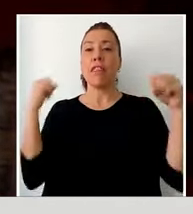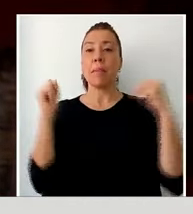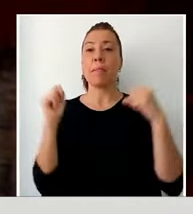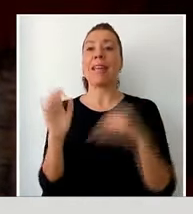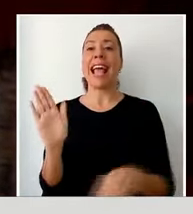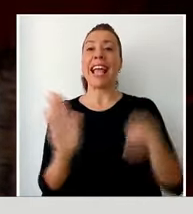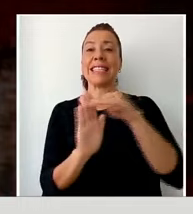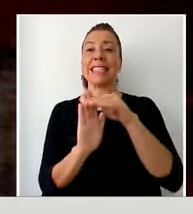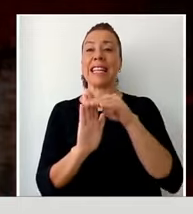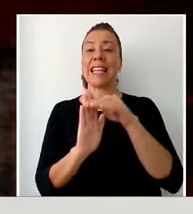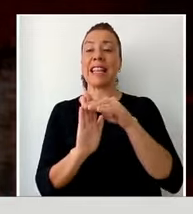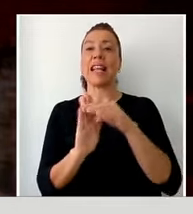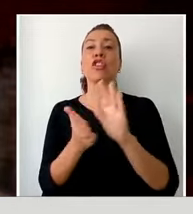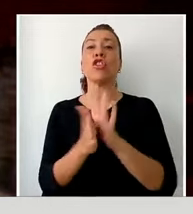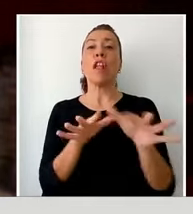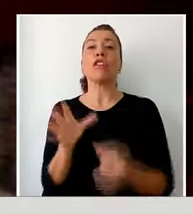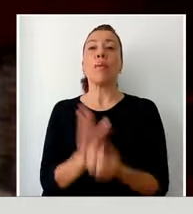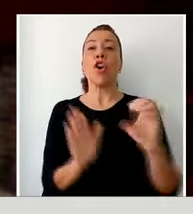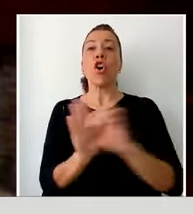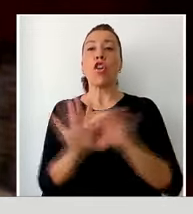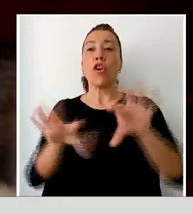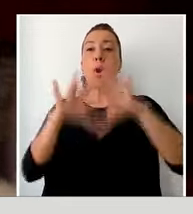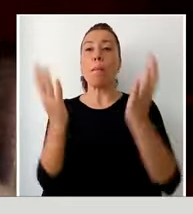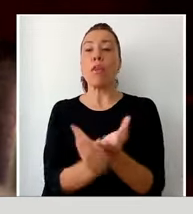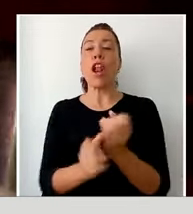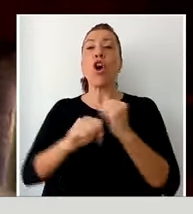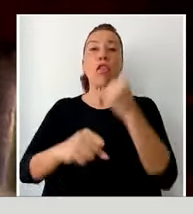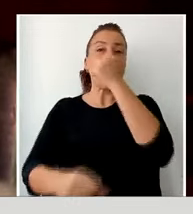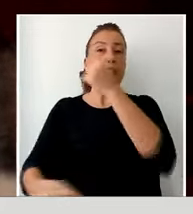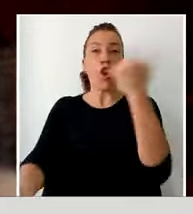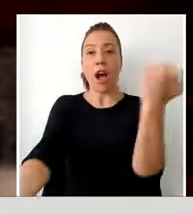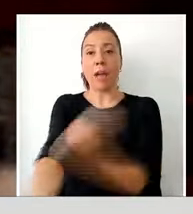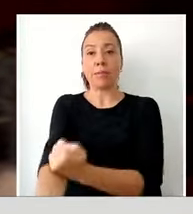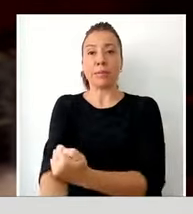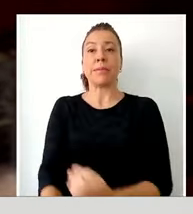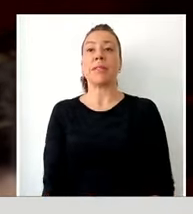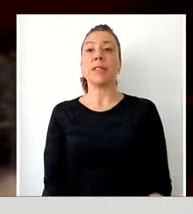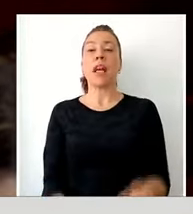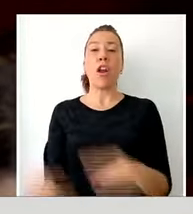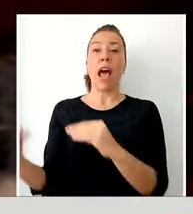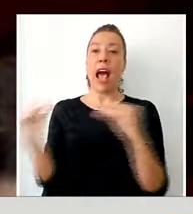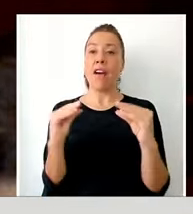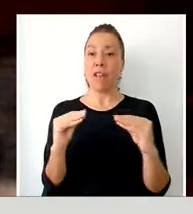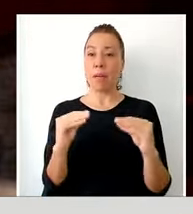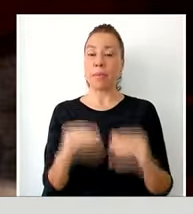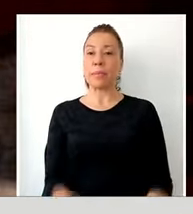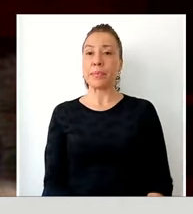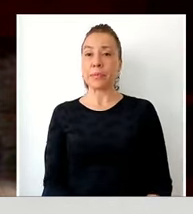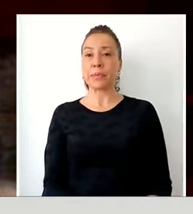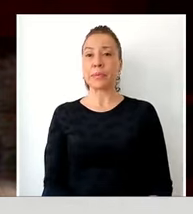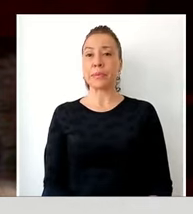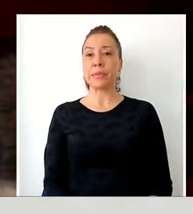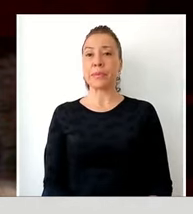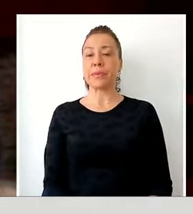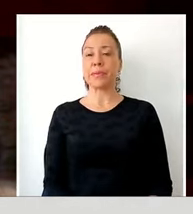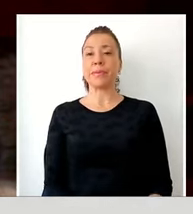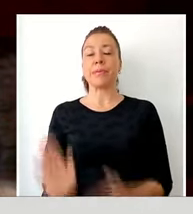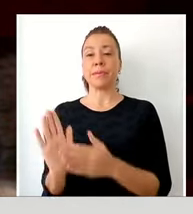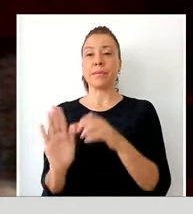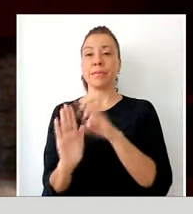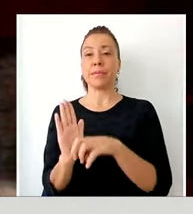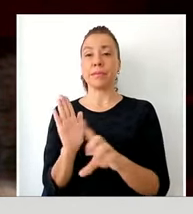disposiciones del nuevo código mundial antidopaje que hoy discutimos en términos generales presidenta el presente proyecto de ley